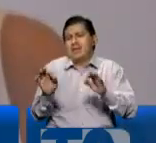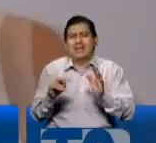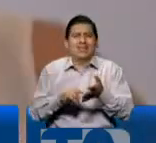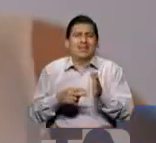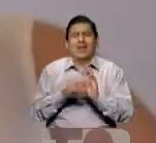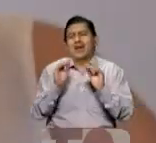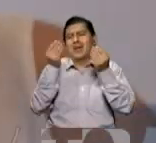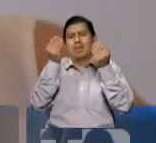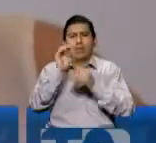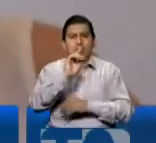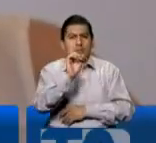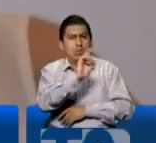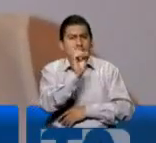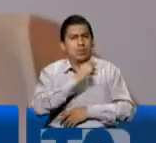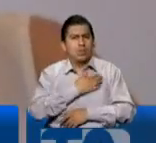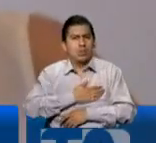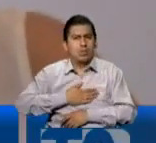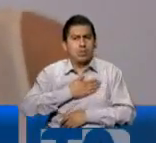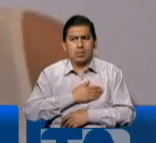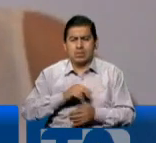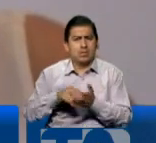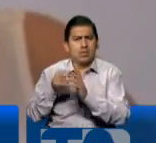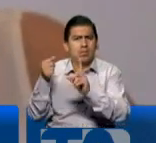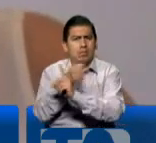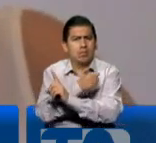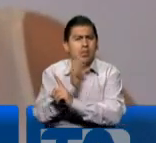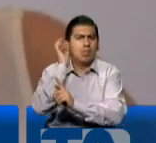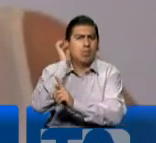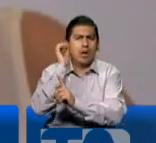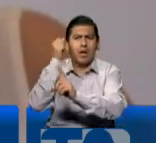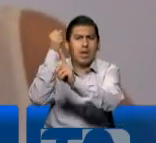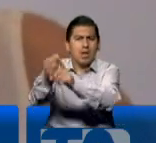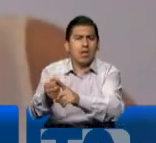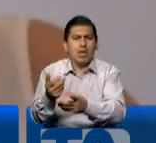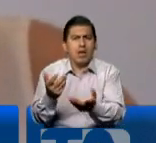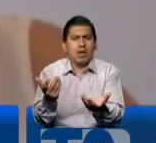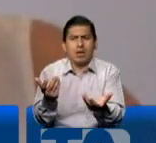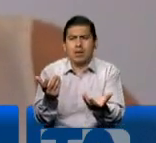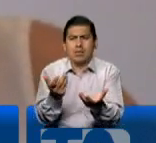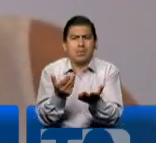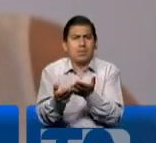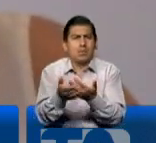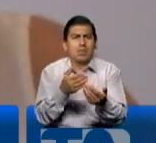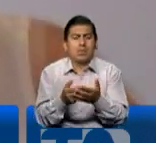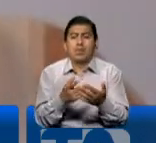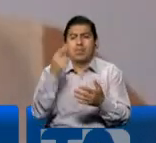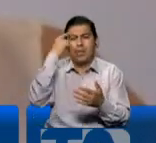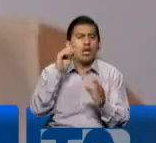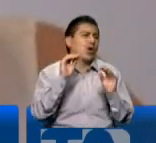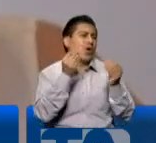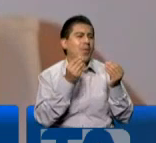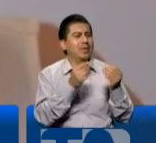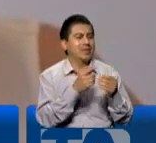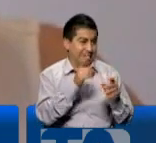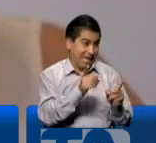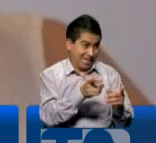a la sociedad a analizar esto como un hecho violento, atentatorio a la vida de una mujer, independientemente de que sea un reto, ¿no? Si frente